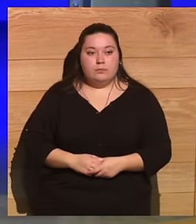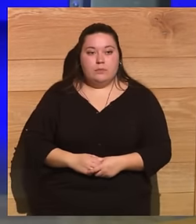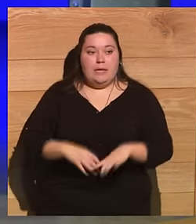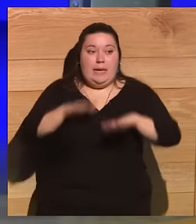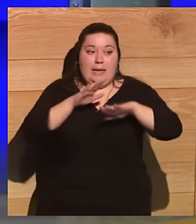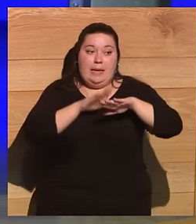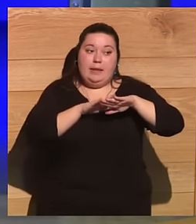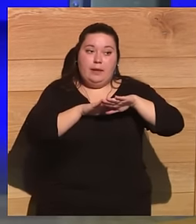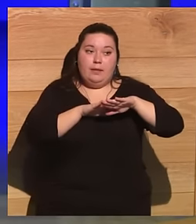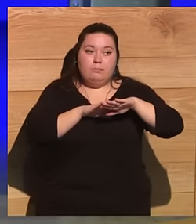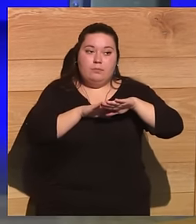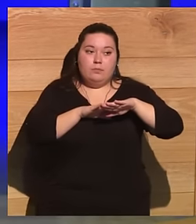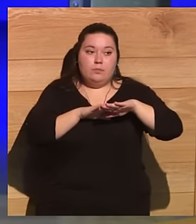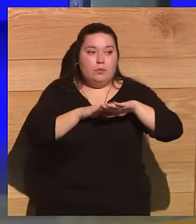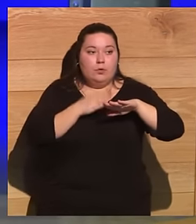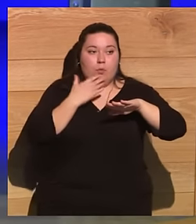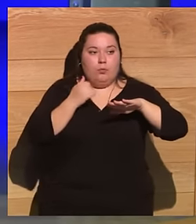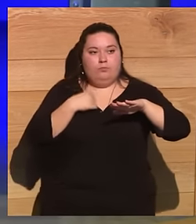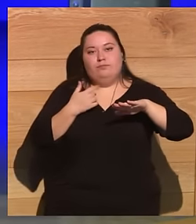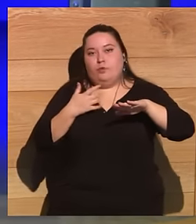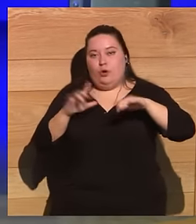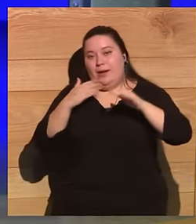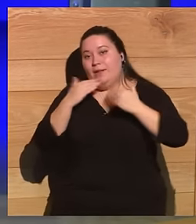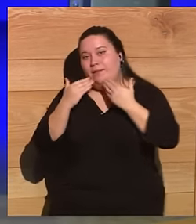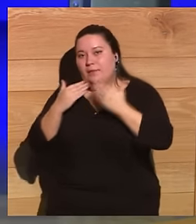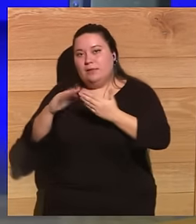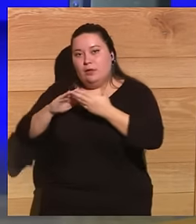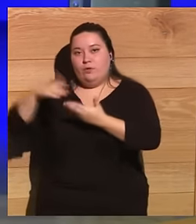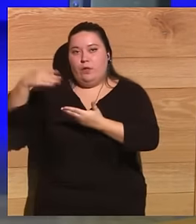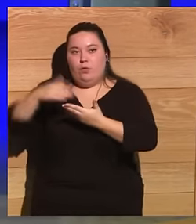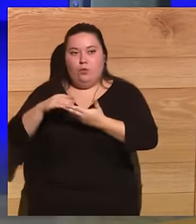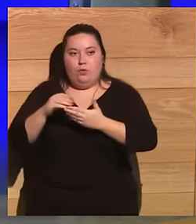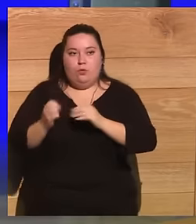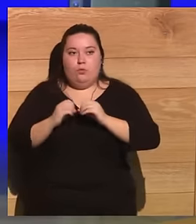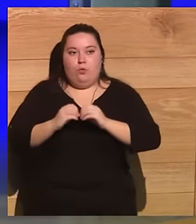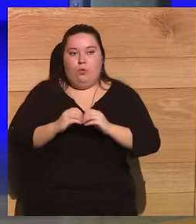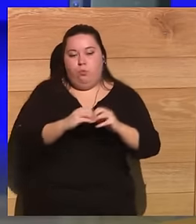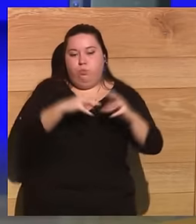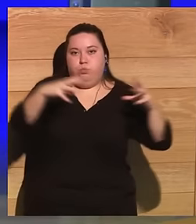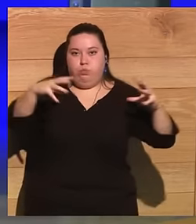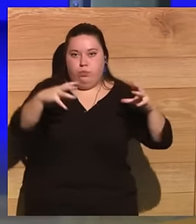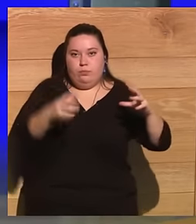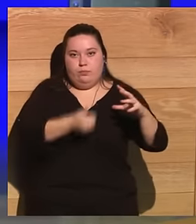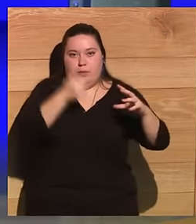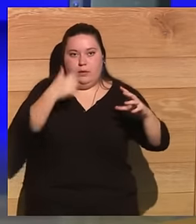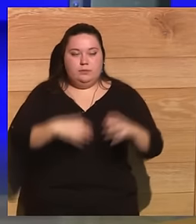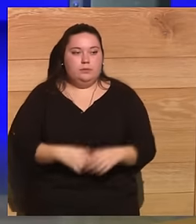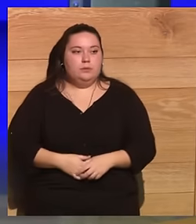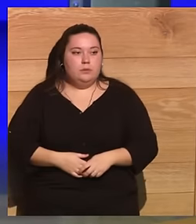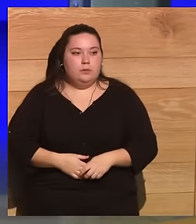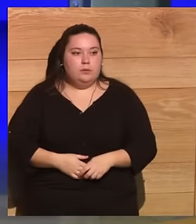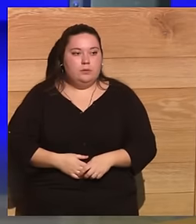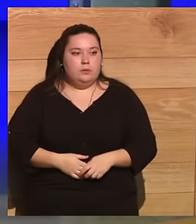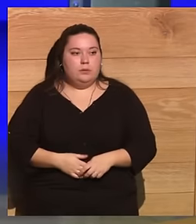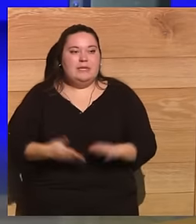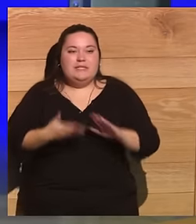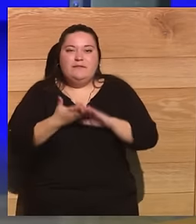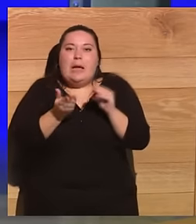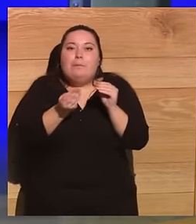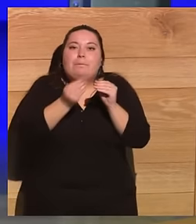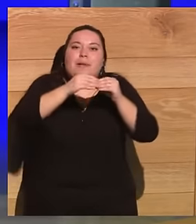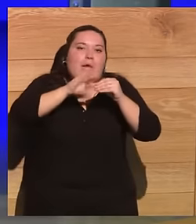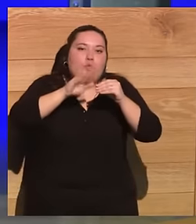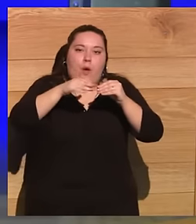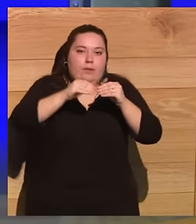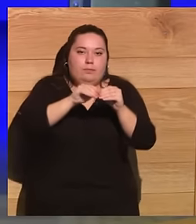luego lo vemos inflado. Con el ordenador lo podemos inflar, no está ya doblado, que es más complicado. No tiene los pliegues.